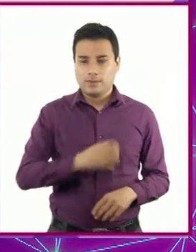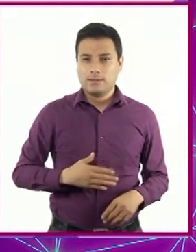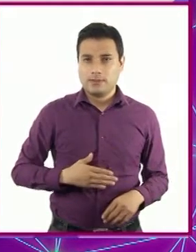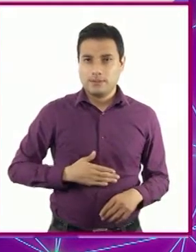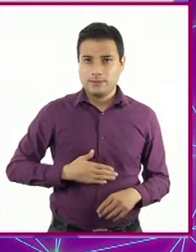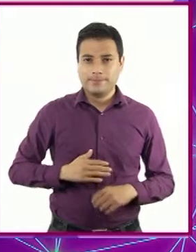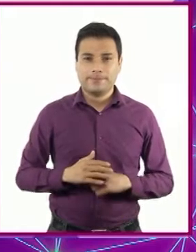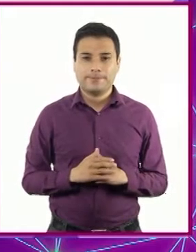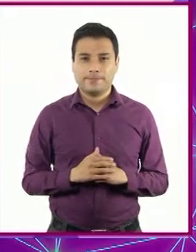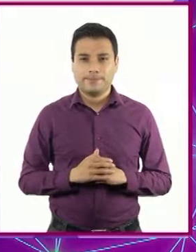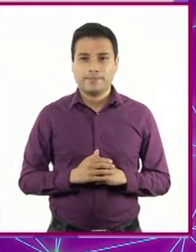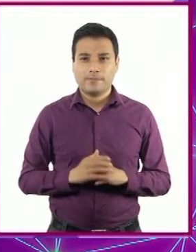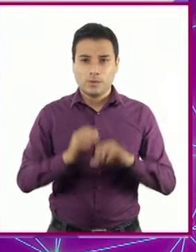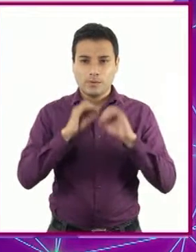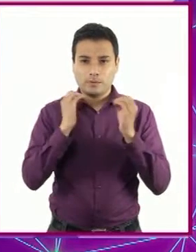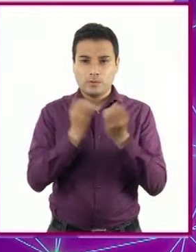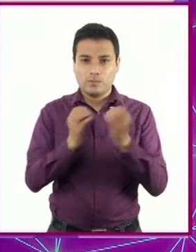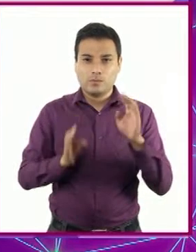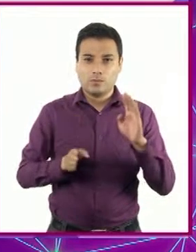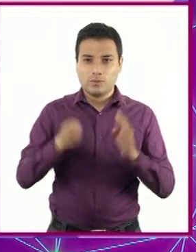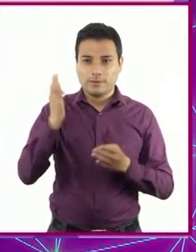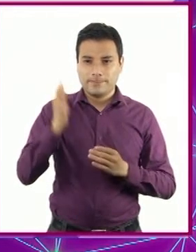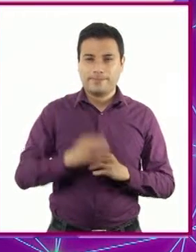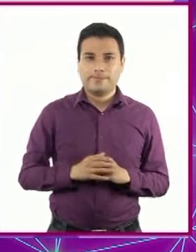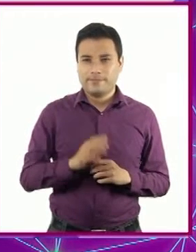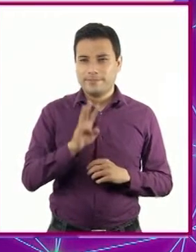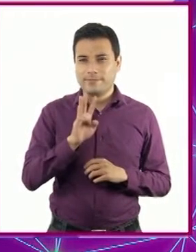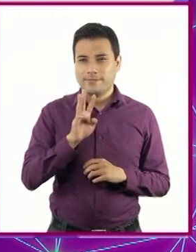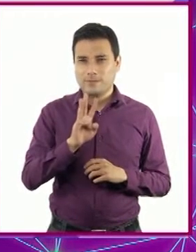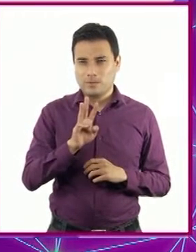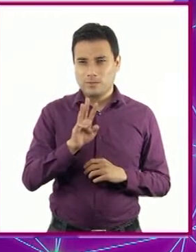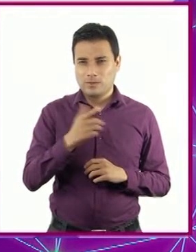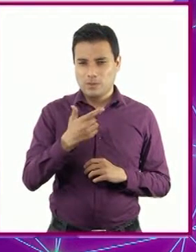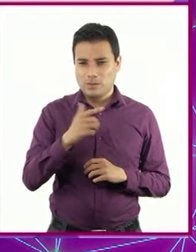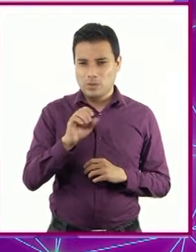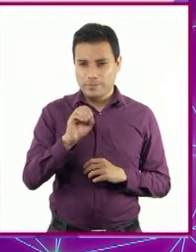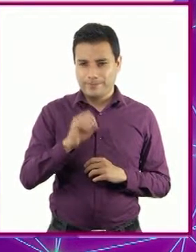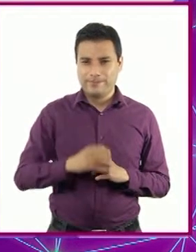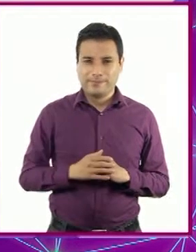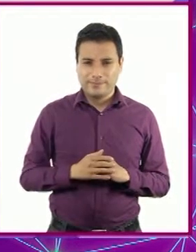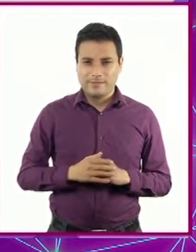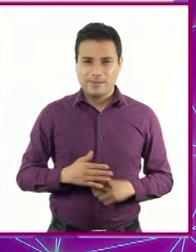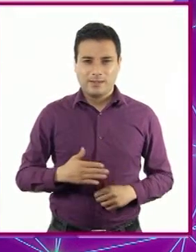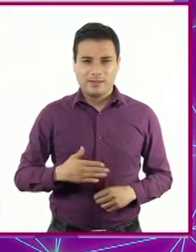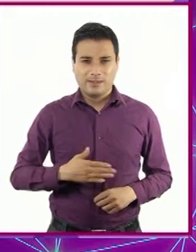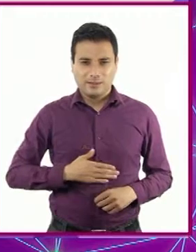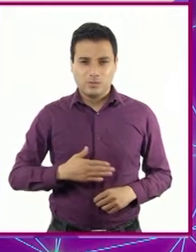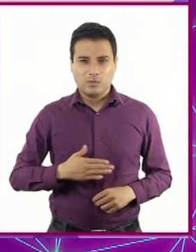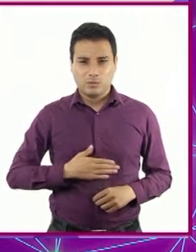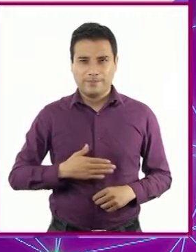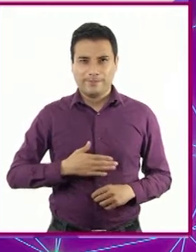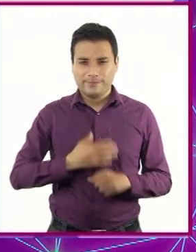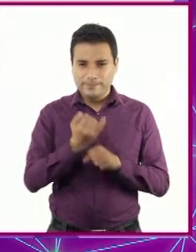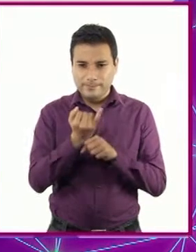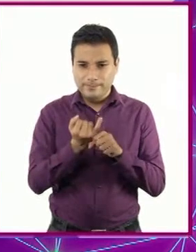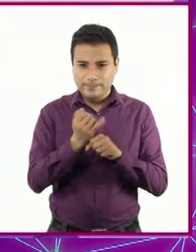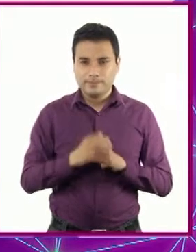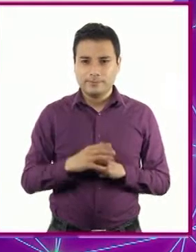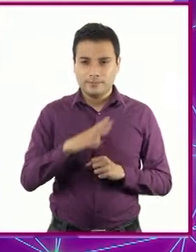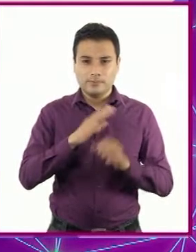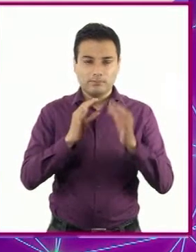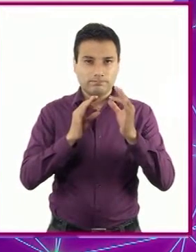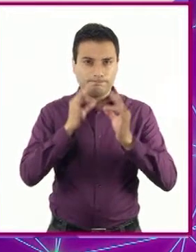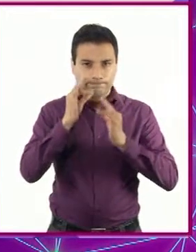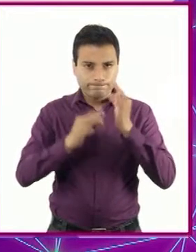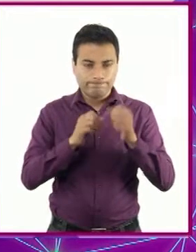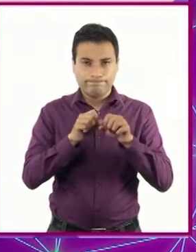de Gastroenterología, WHO por sus siglas en inglés, inicia una campaña de salud pública mundial por medio de